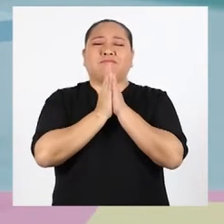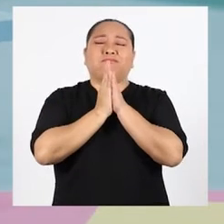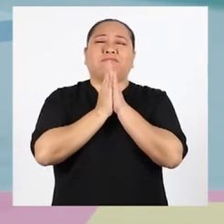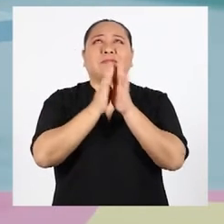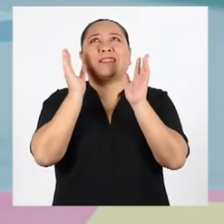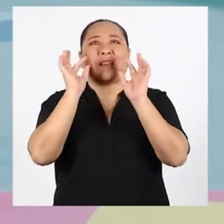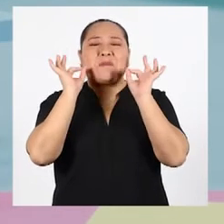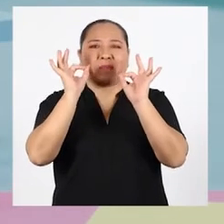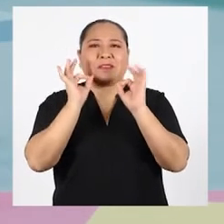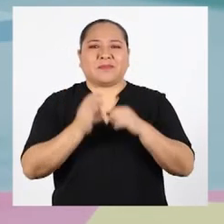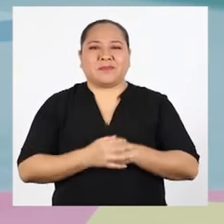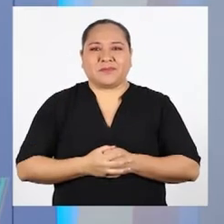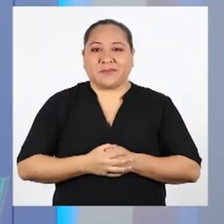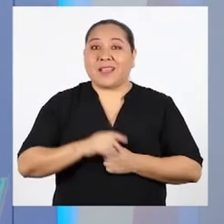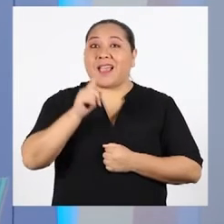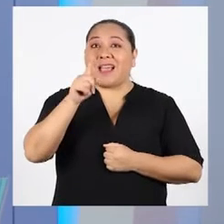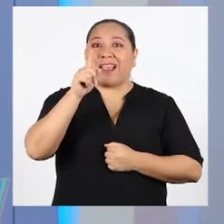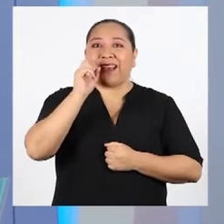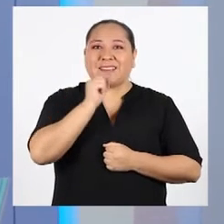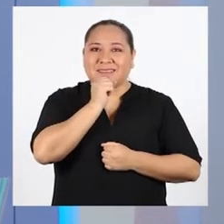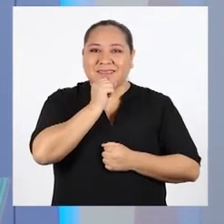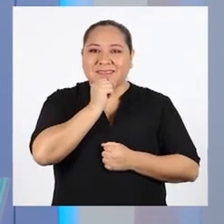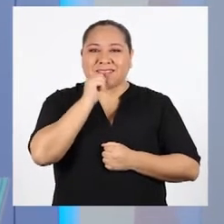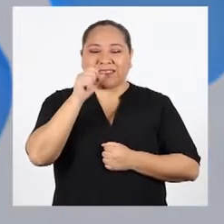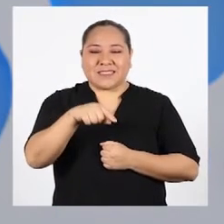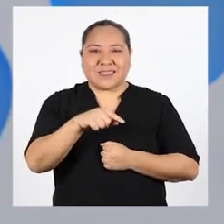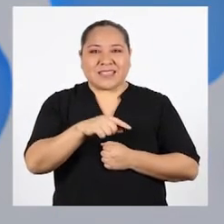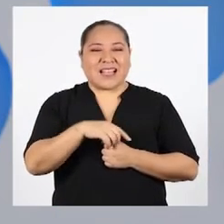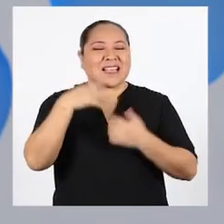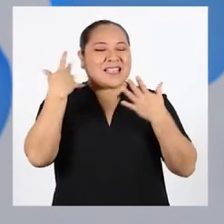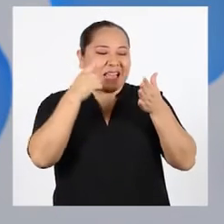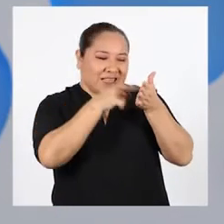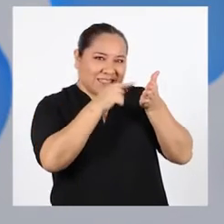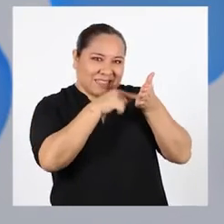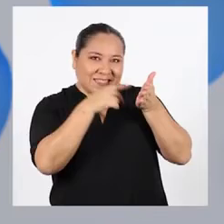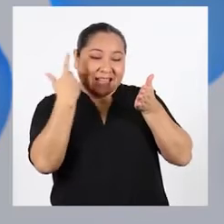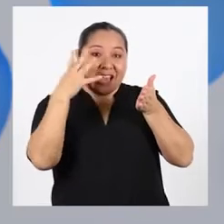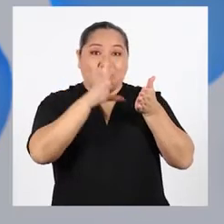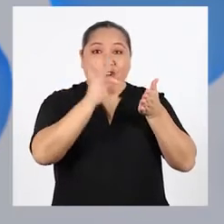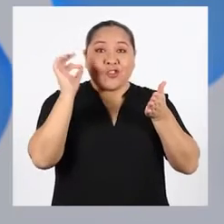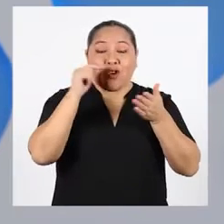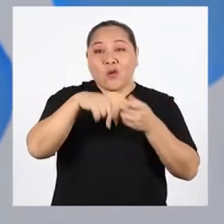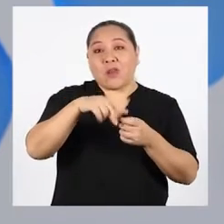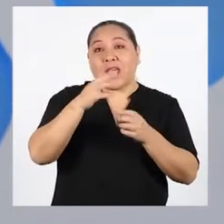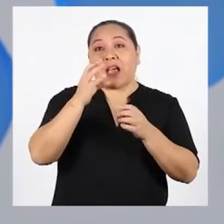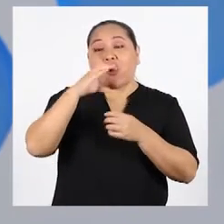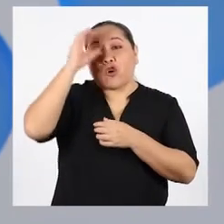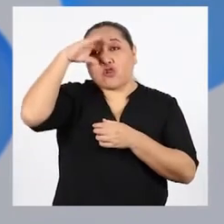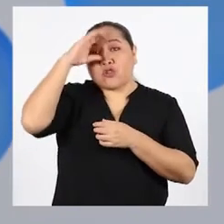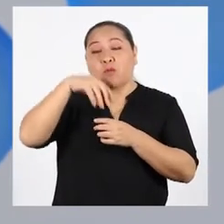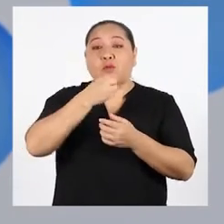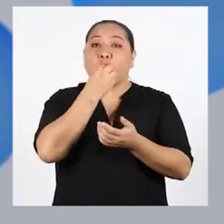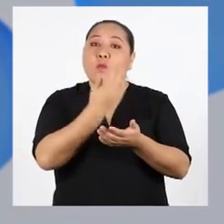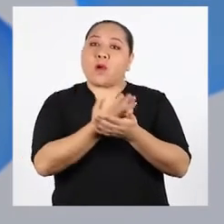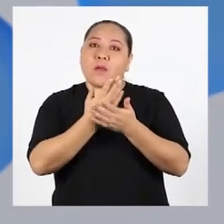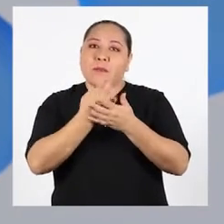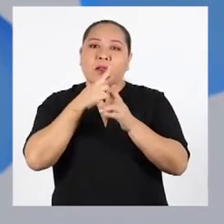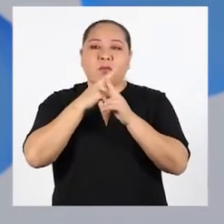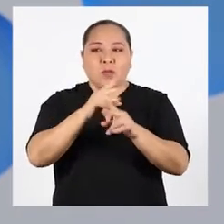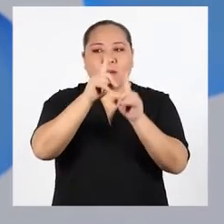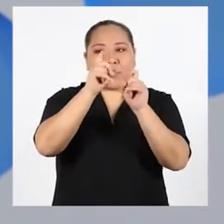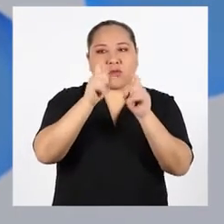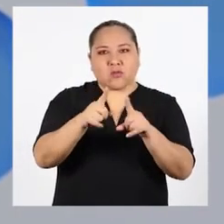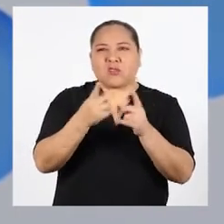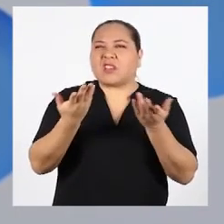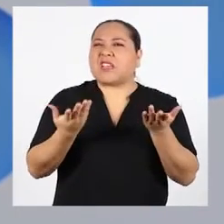aprender. ¡Genial! ¡Ajá! La tengo. He encontrado una definición muy buena para responder